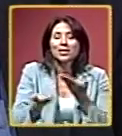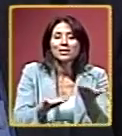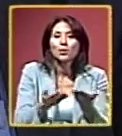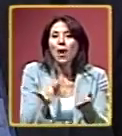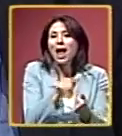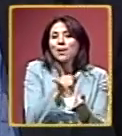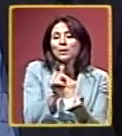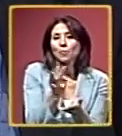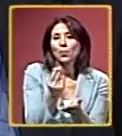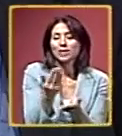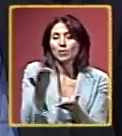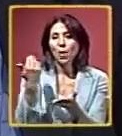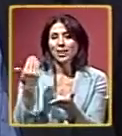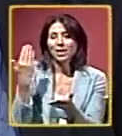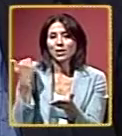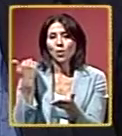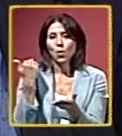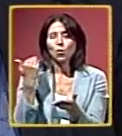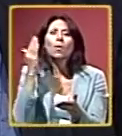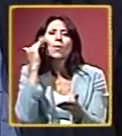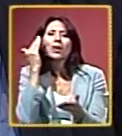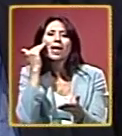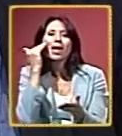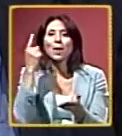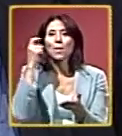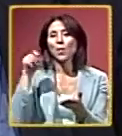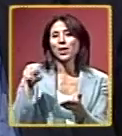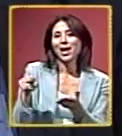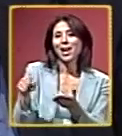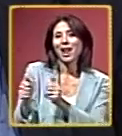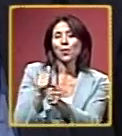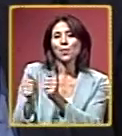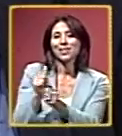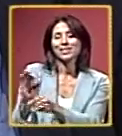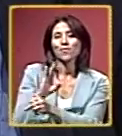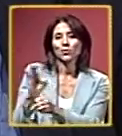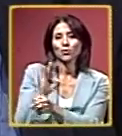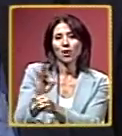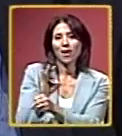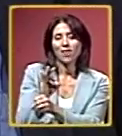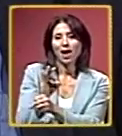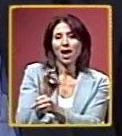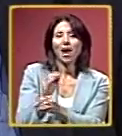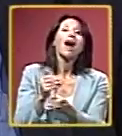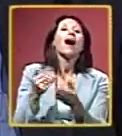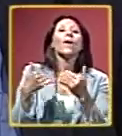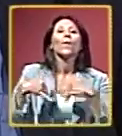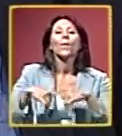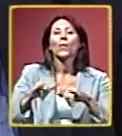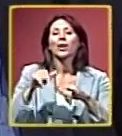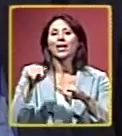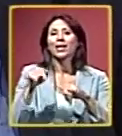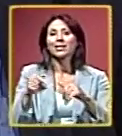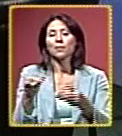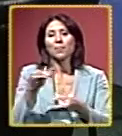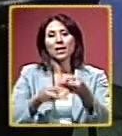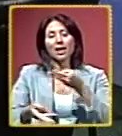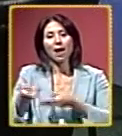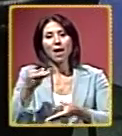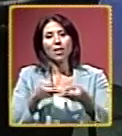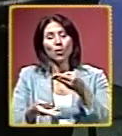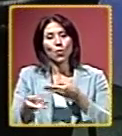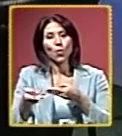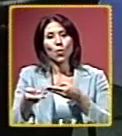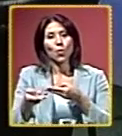precio anterior porque la competencia funcionaba aún en ese mercado duopolístico. Hay 2 empresas